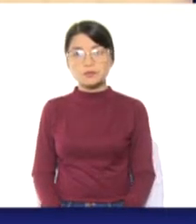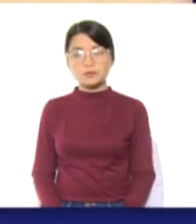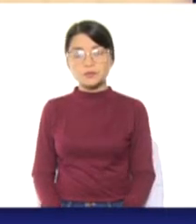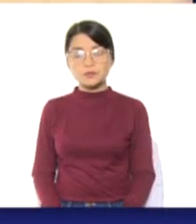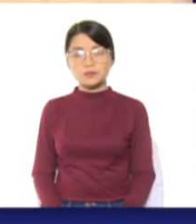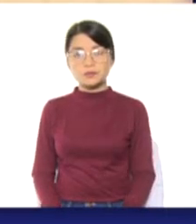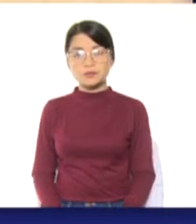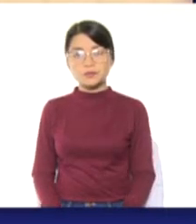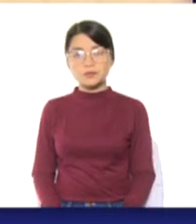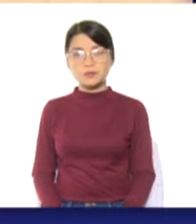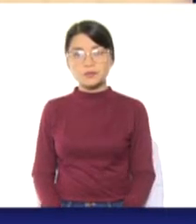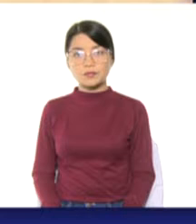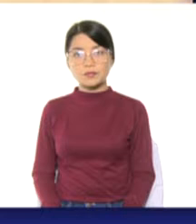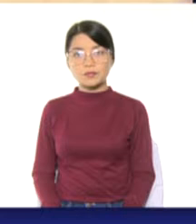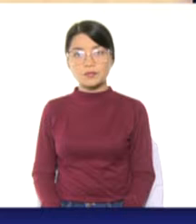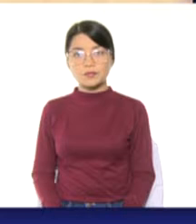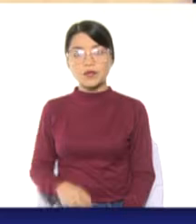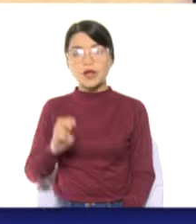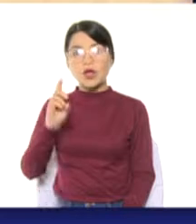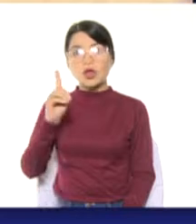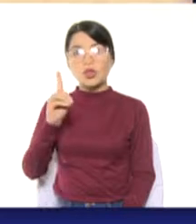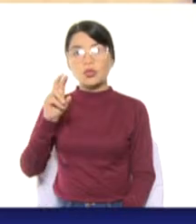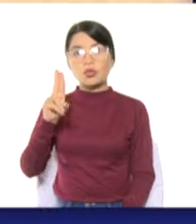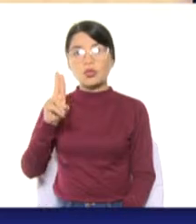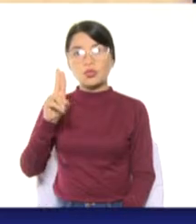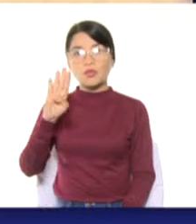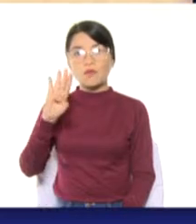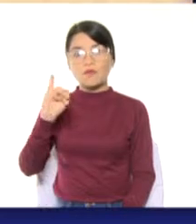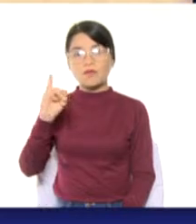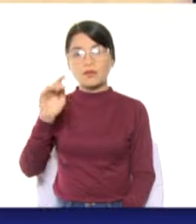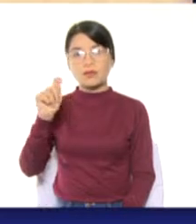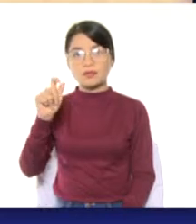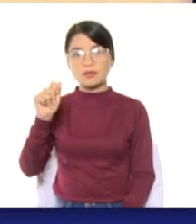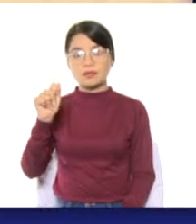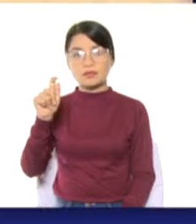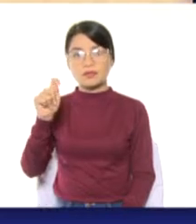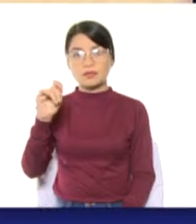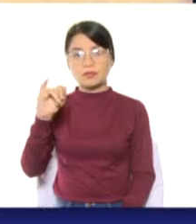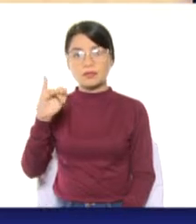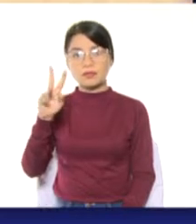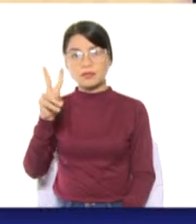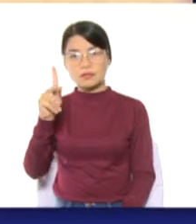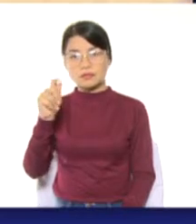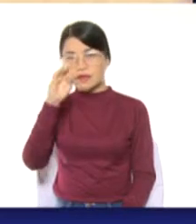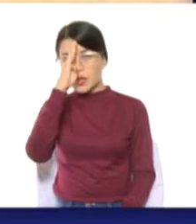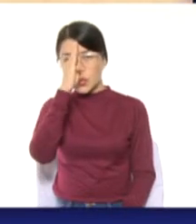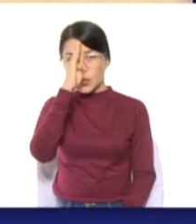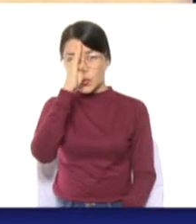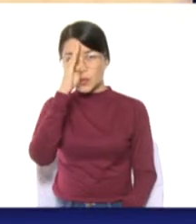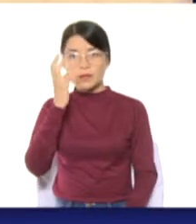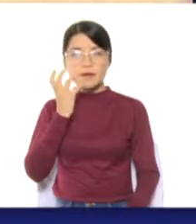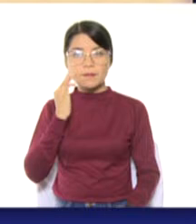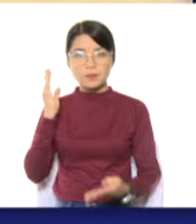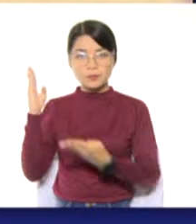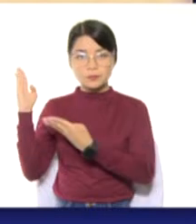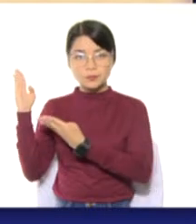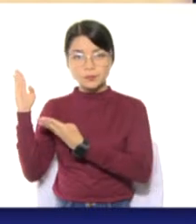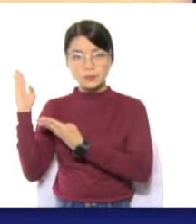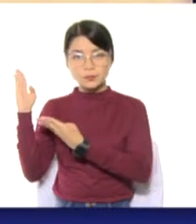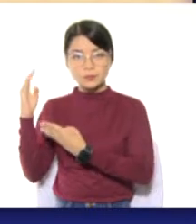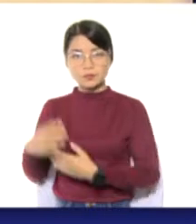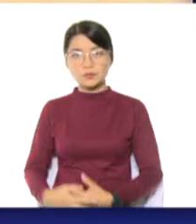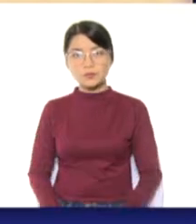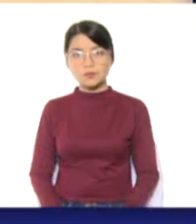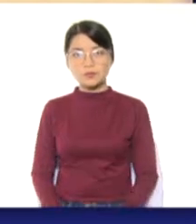de lo que sería la dubitativa, tal vez mañana me anime a correr. Cuando hablamos de